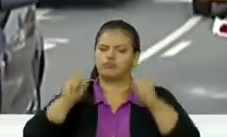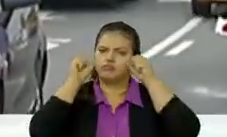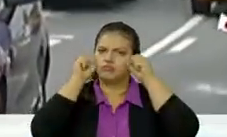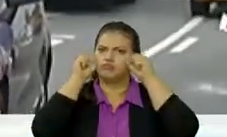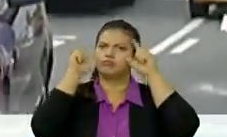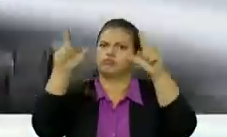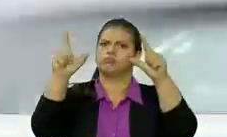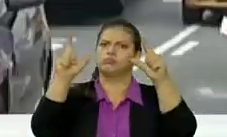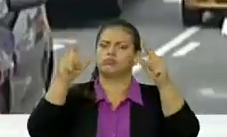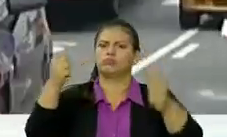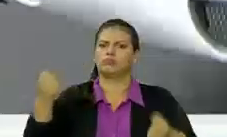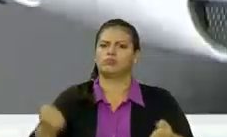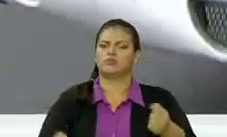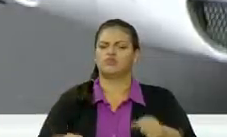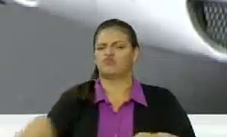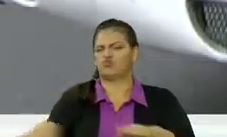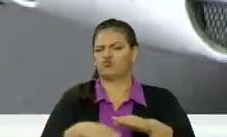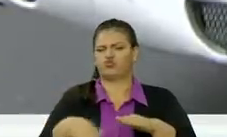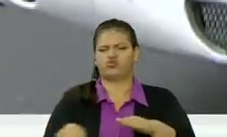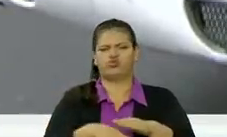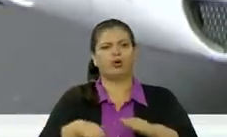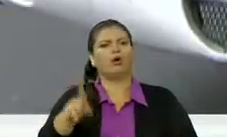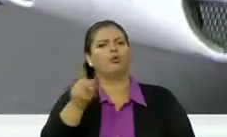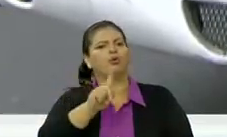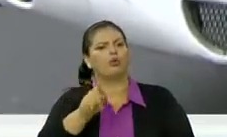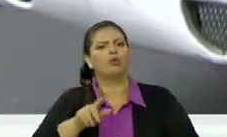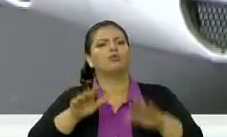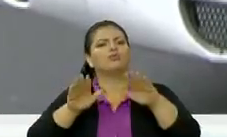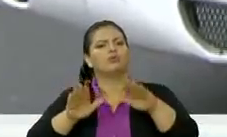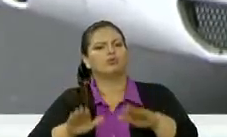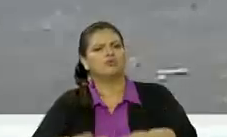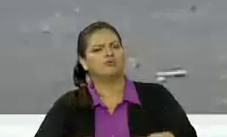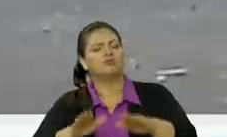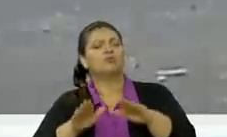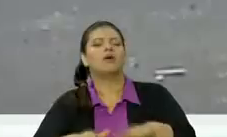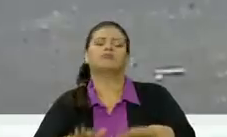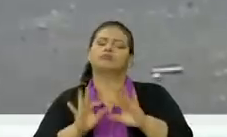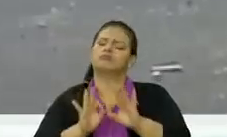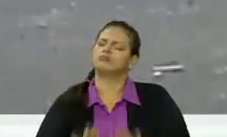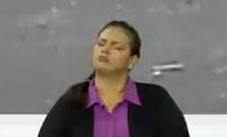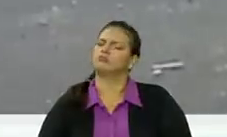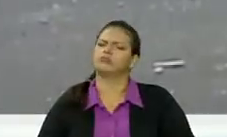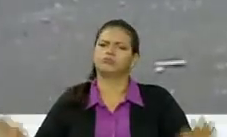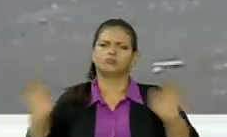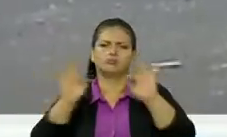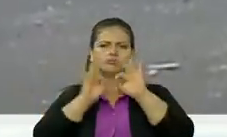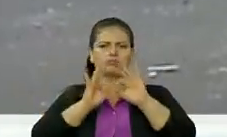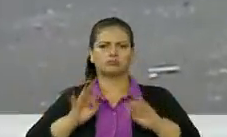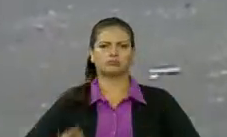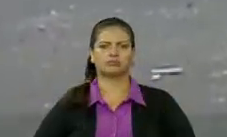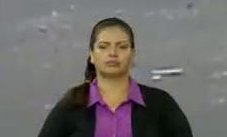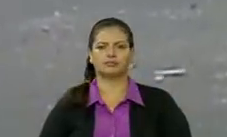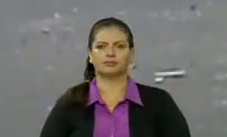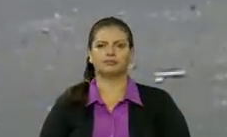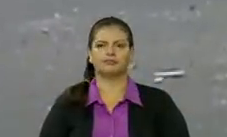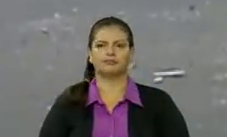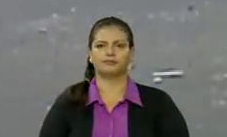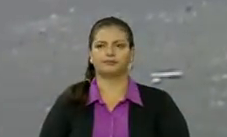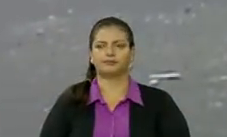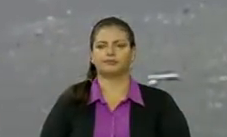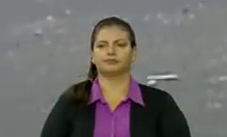mantienen atentos, esperan que sucesos como este no se vuelvan a repetir, informó Julio César Saona.